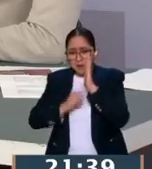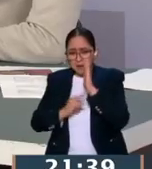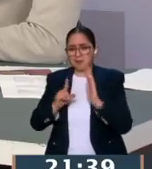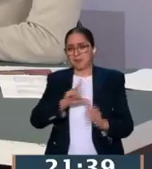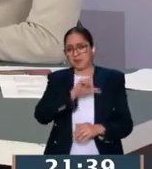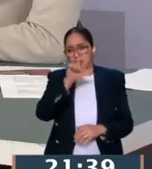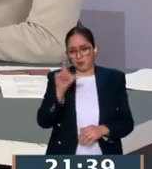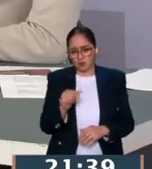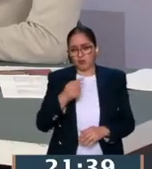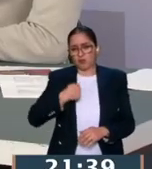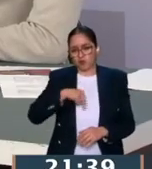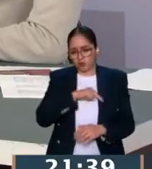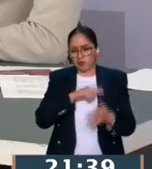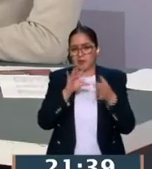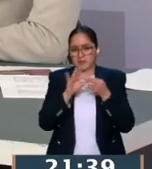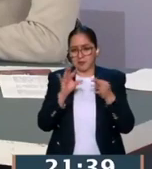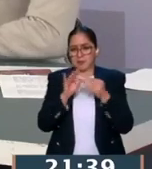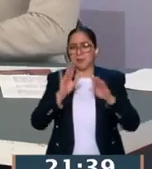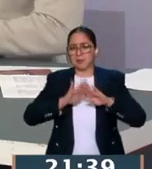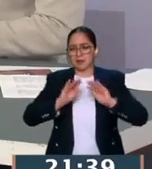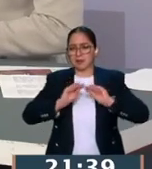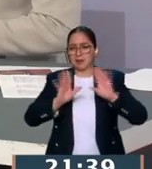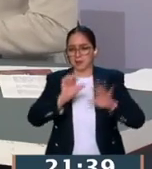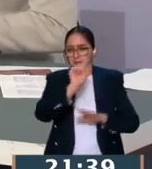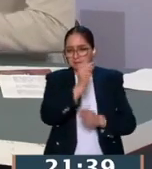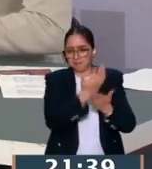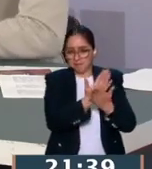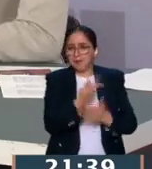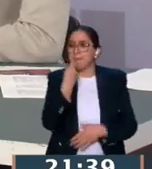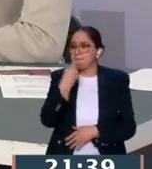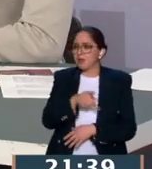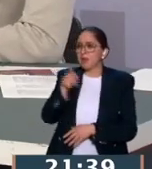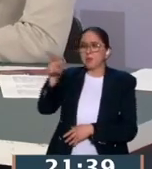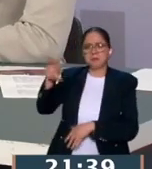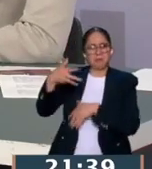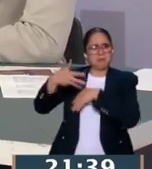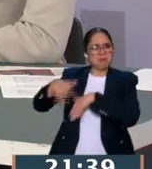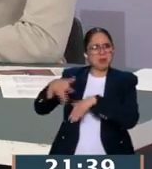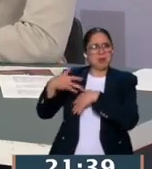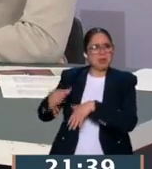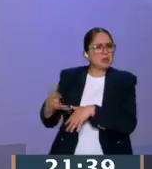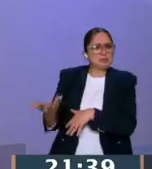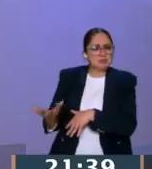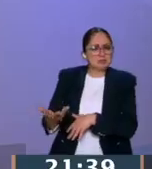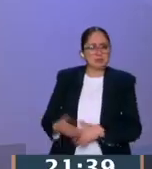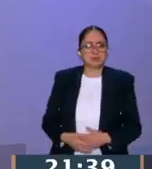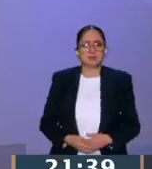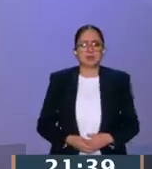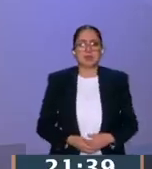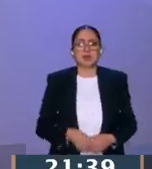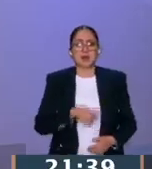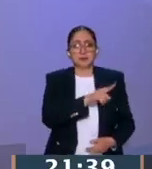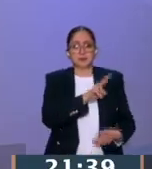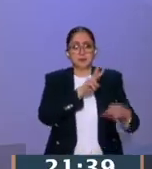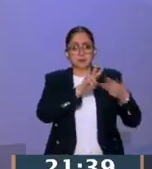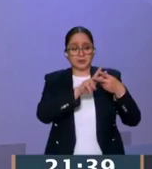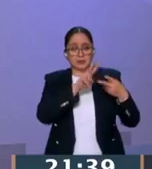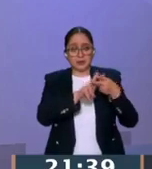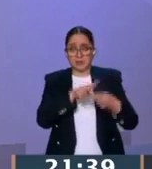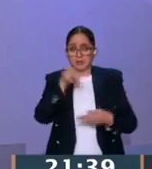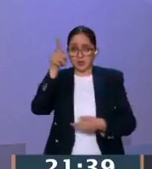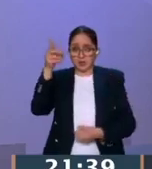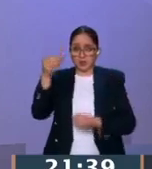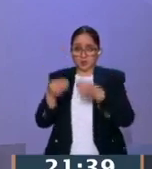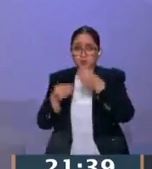ya lo desmenuzaremos un poquito. Pero bueno, vámonos primero entonces con lo de las marchas. Vamos con la marcha del hashtag La Corte No Se